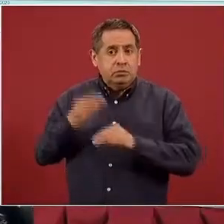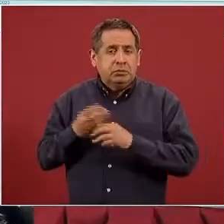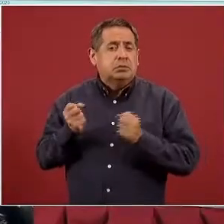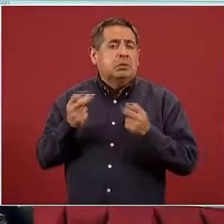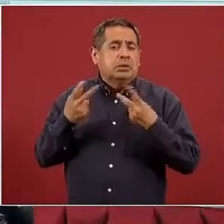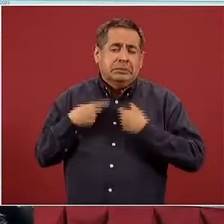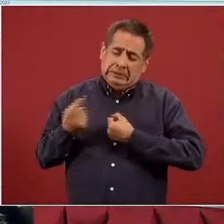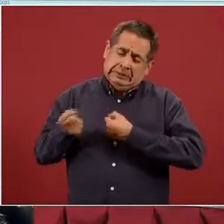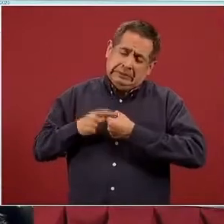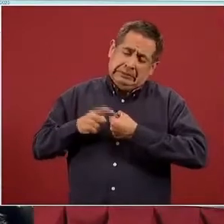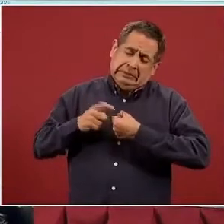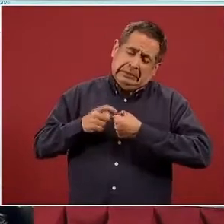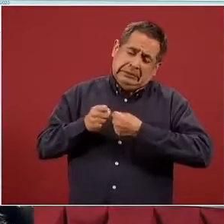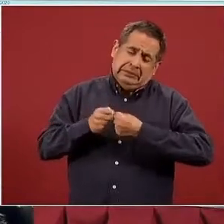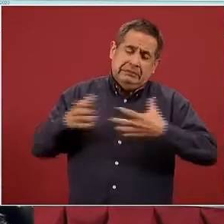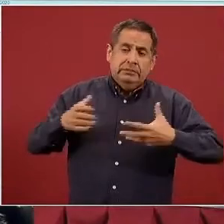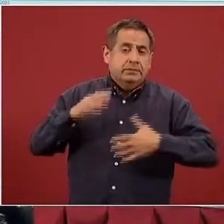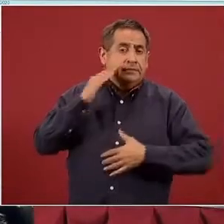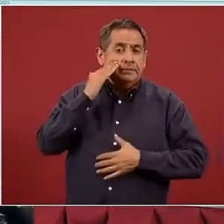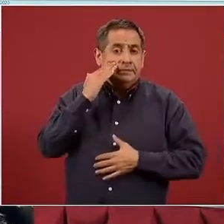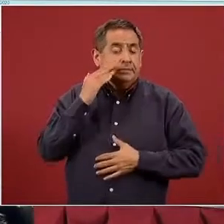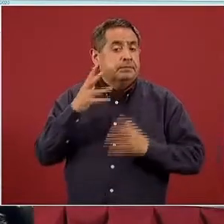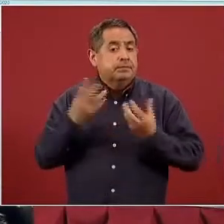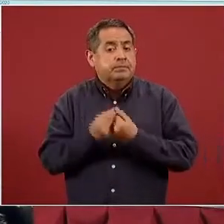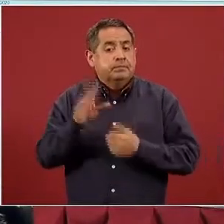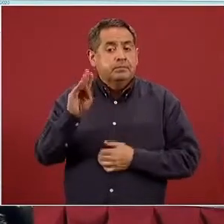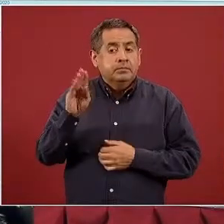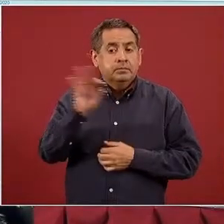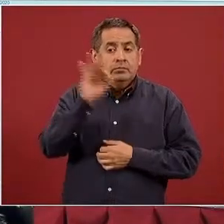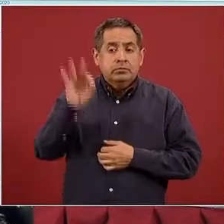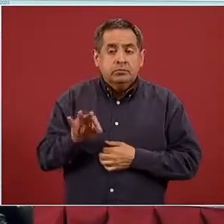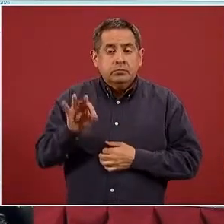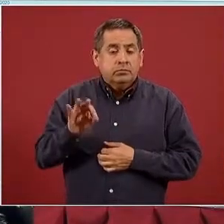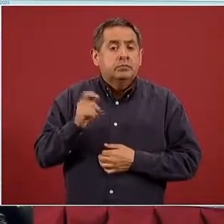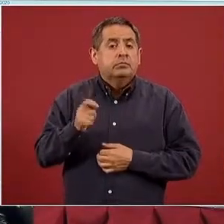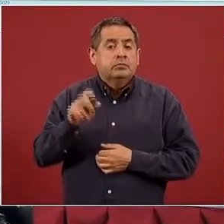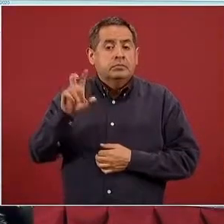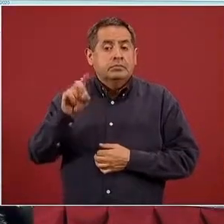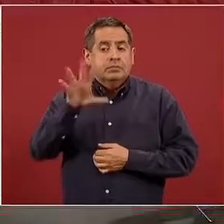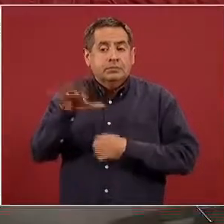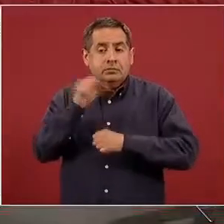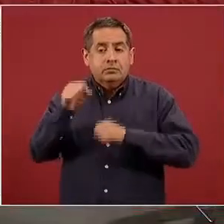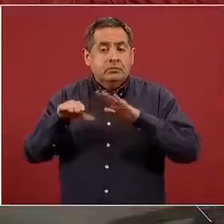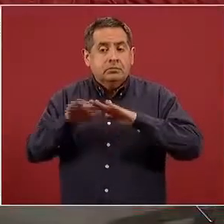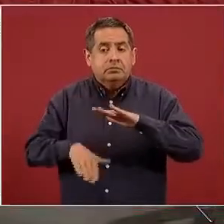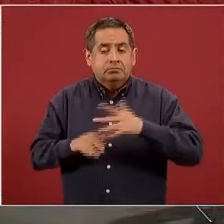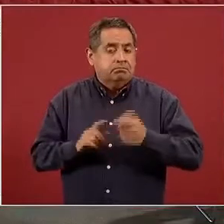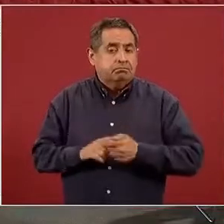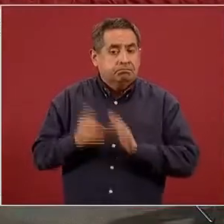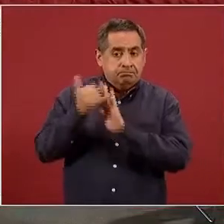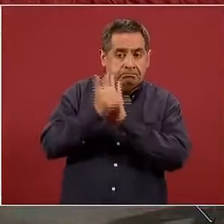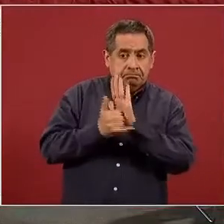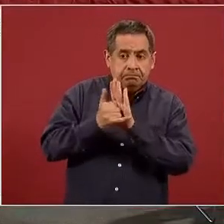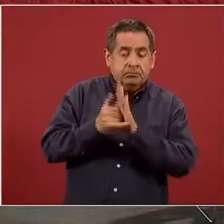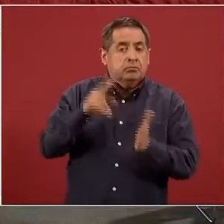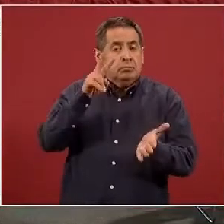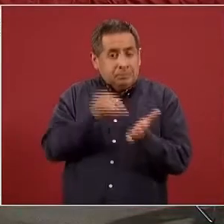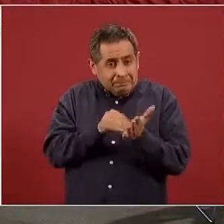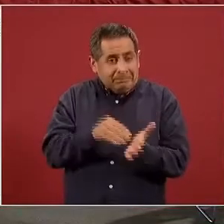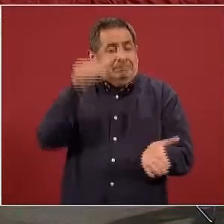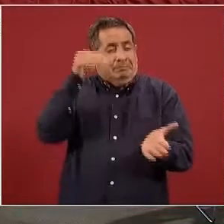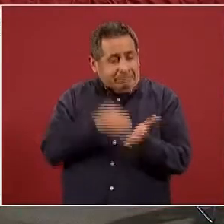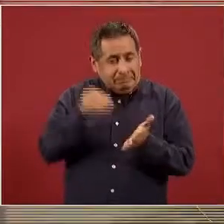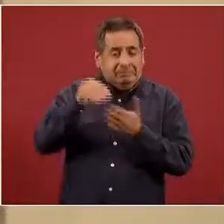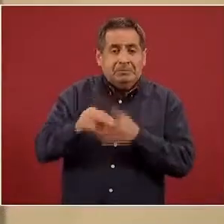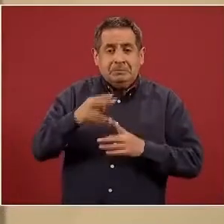de personas que están ahí y el 90% de ellos tienen menos de 35 años. YouTube tiene 2.000 millones de